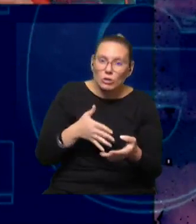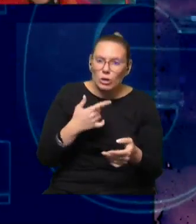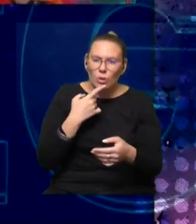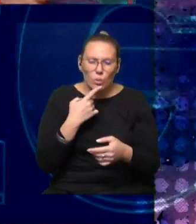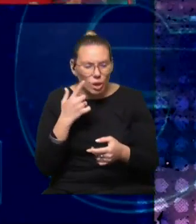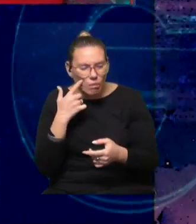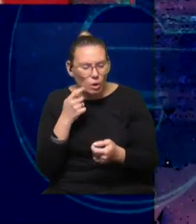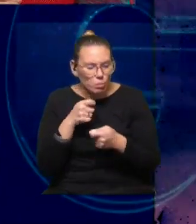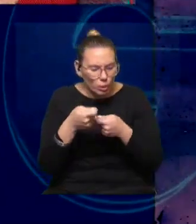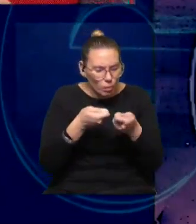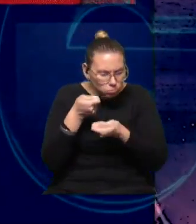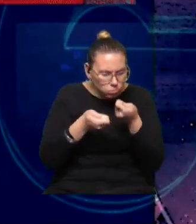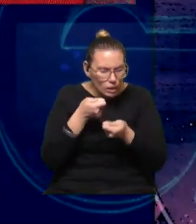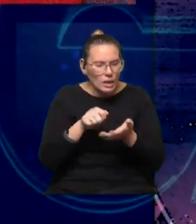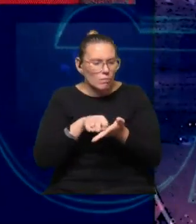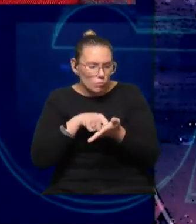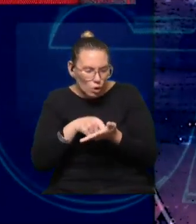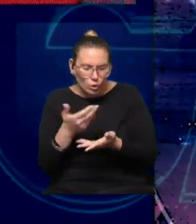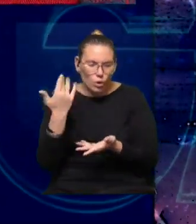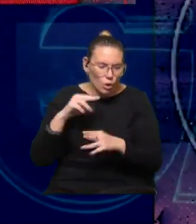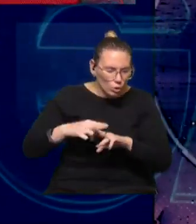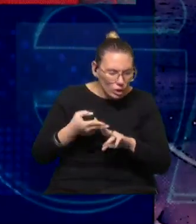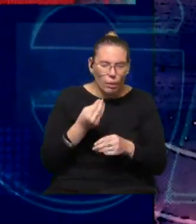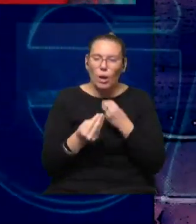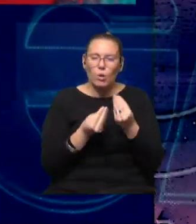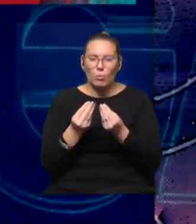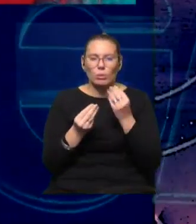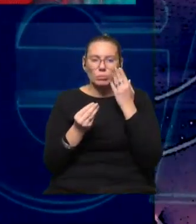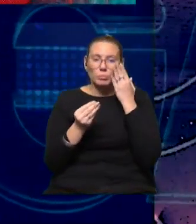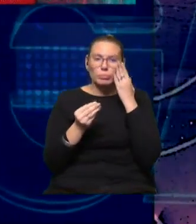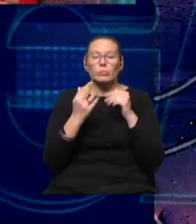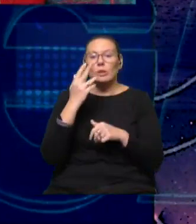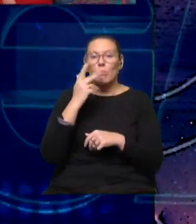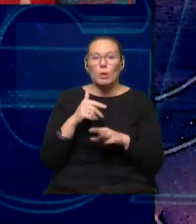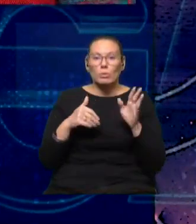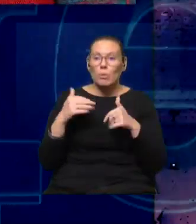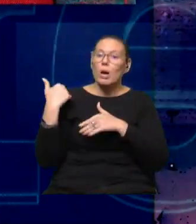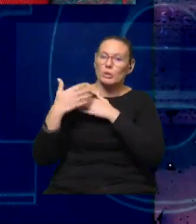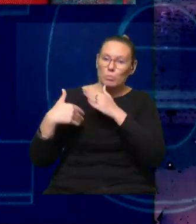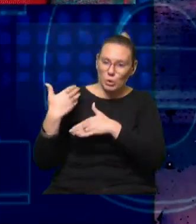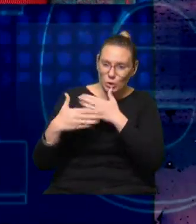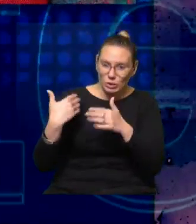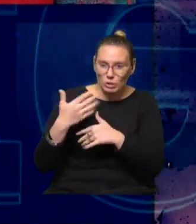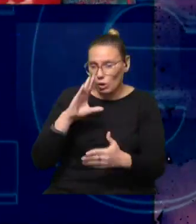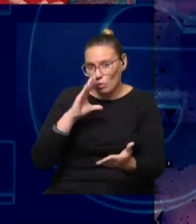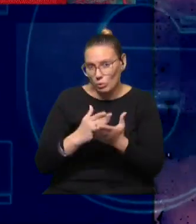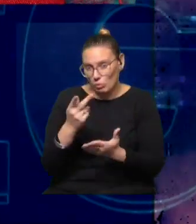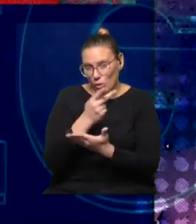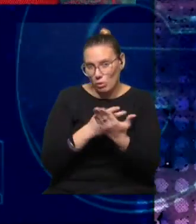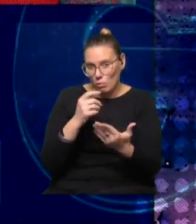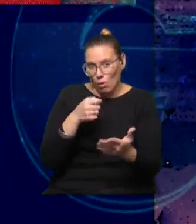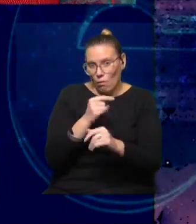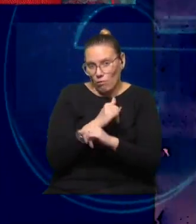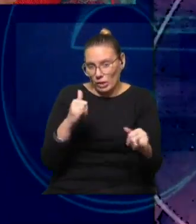dudas idas y venía de la creación no Entonces que me gusta mucho más el proceso que la obra final